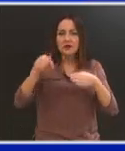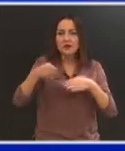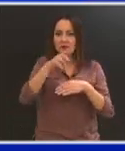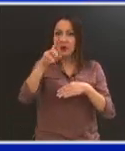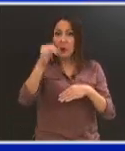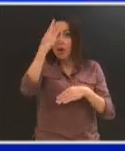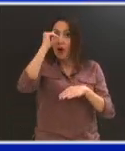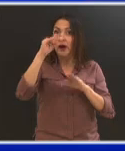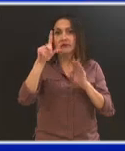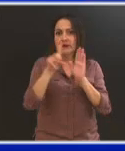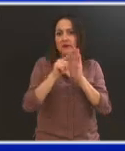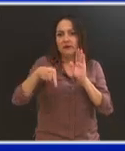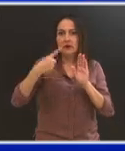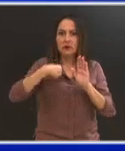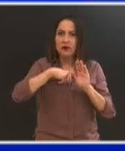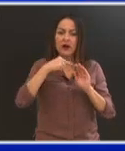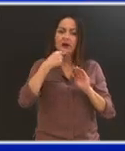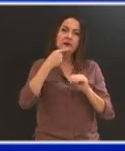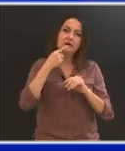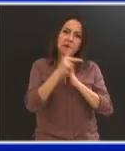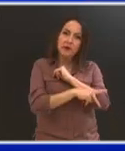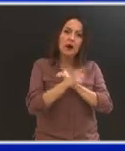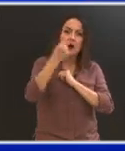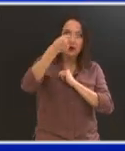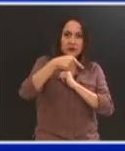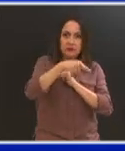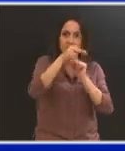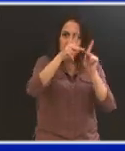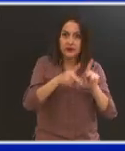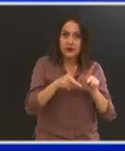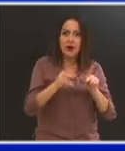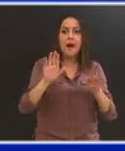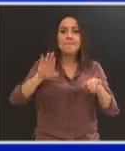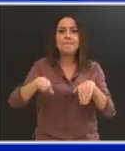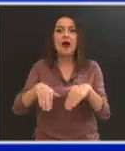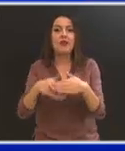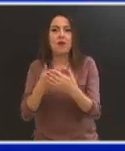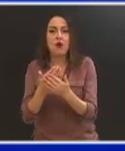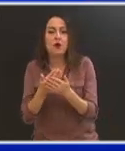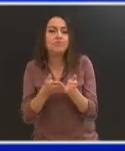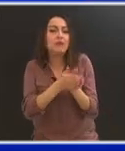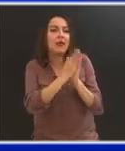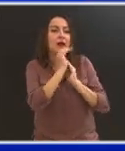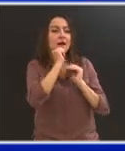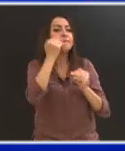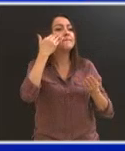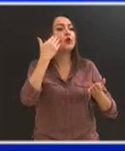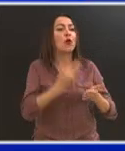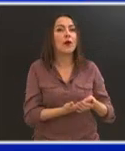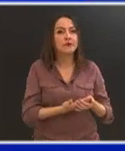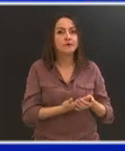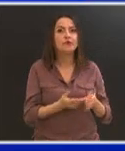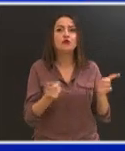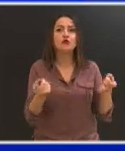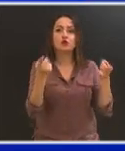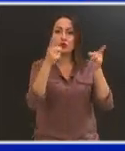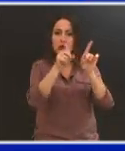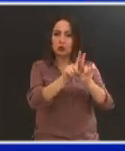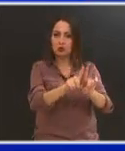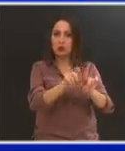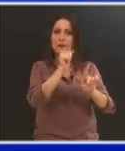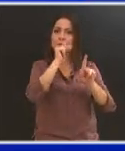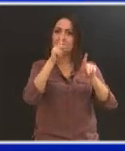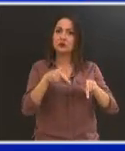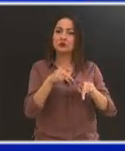la legislación en nuestro país obliga a estas personas que hacen esta petición a demostrar una unión matrimonial con una